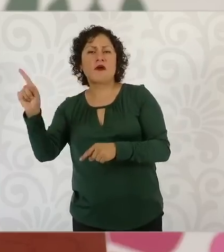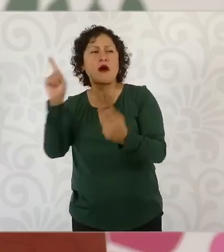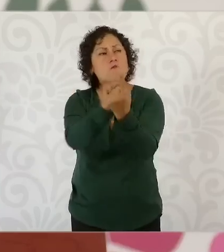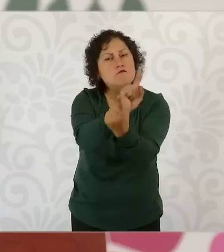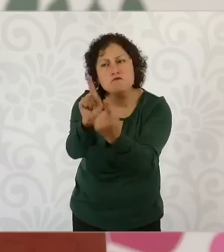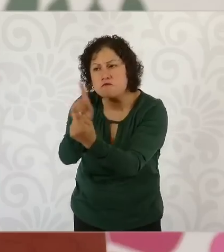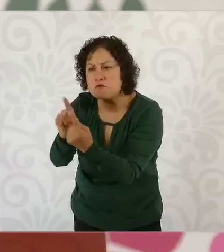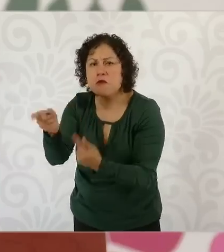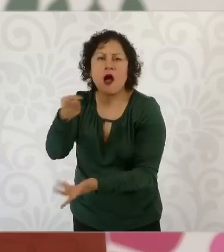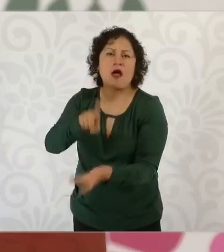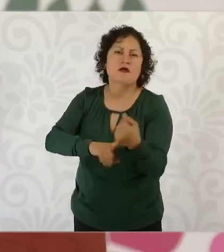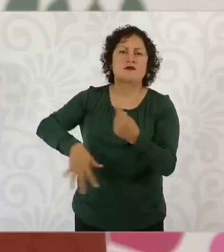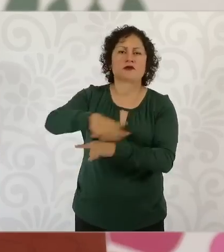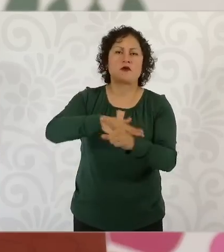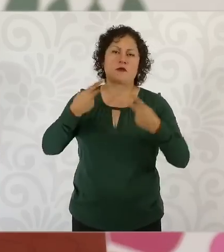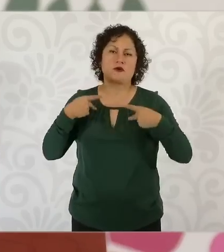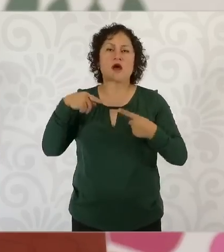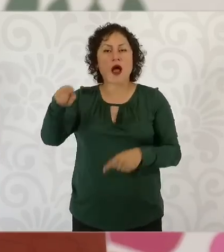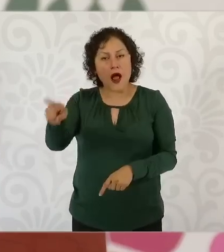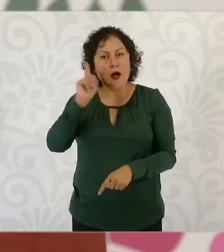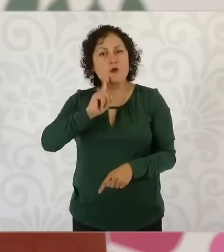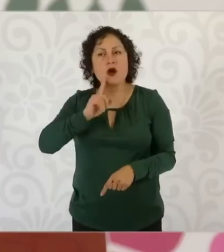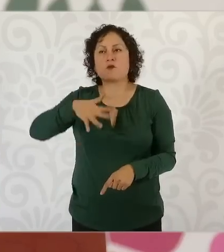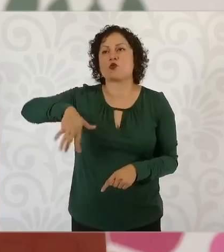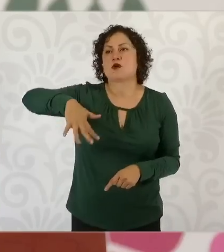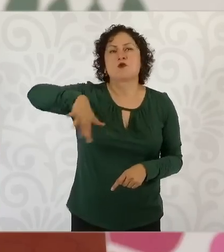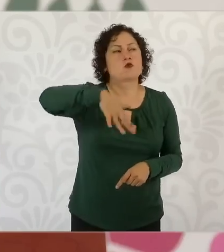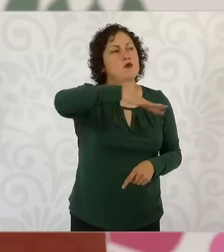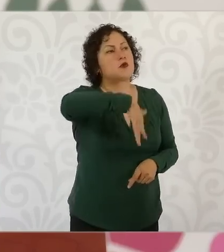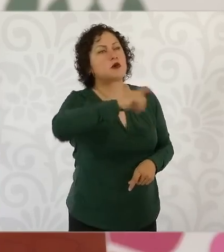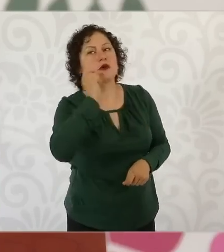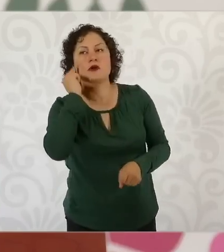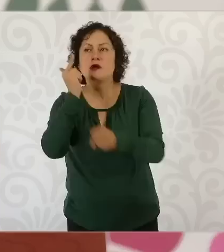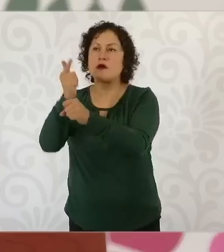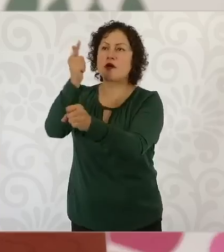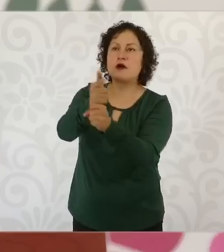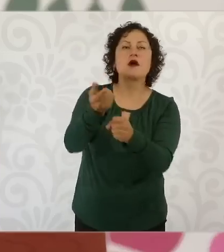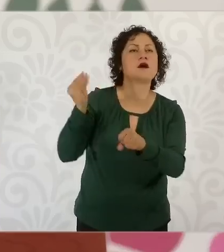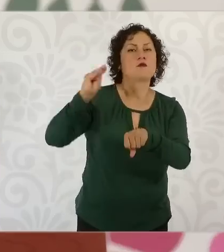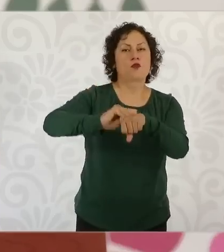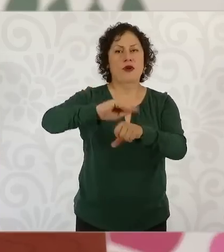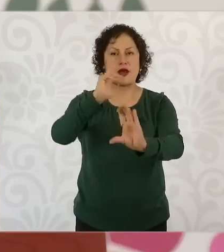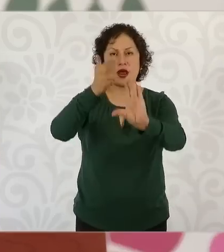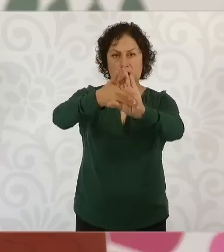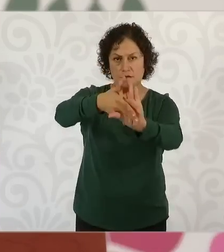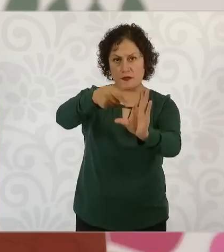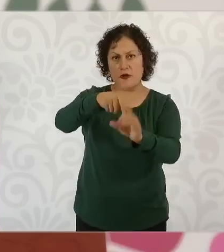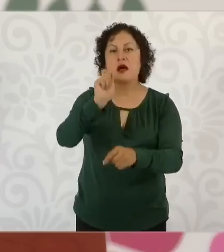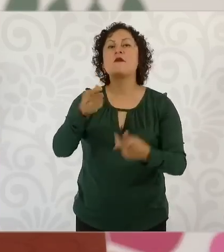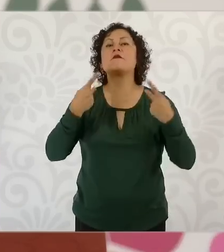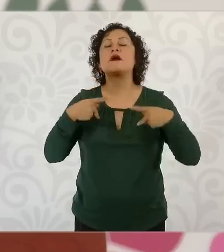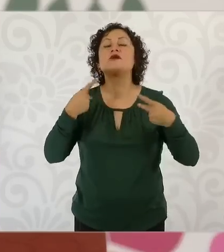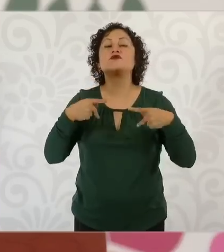está buscando lugares para poder, donde haya albergues para personas tanto en situación de